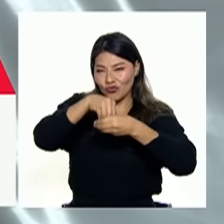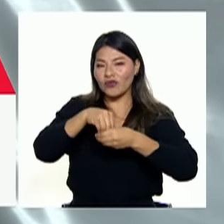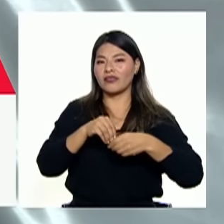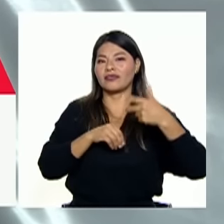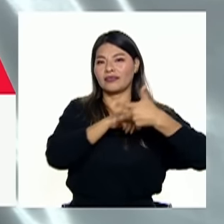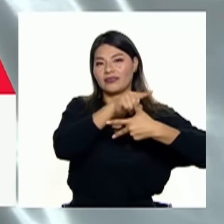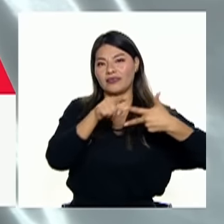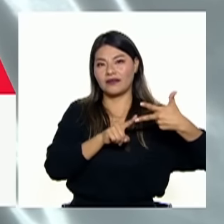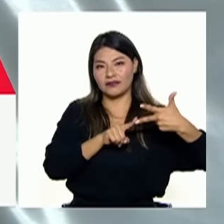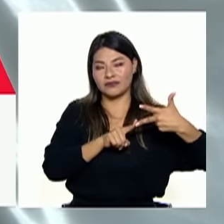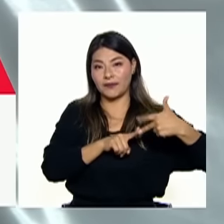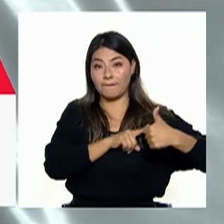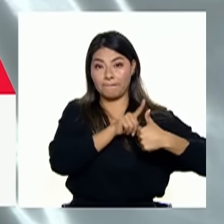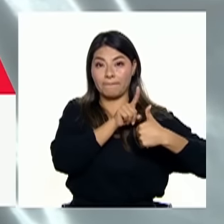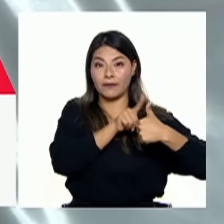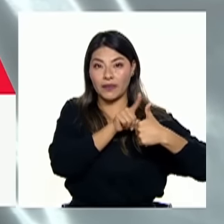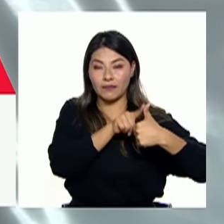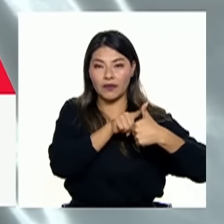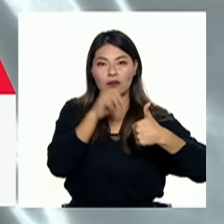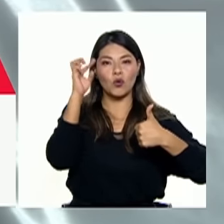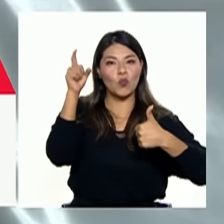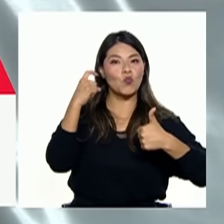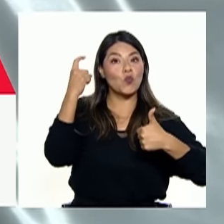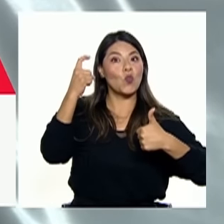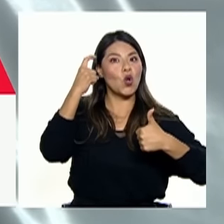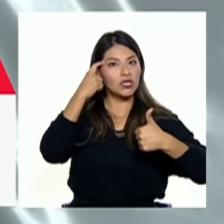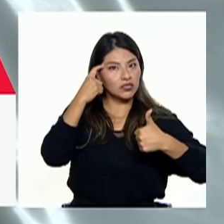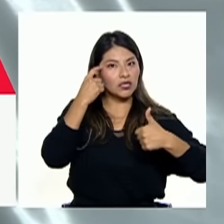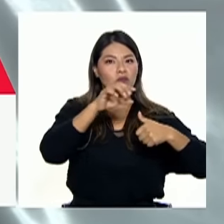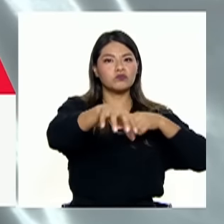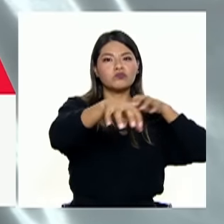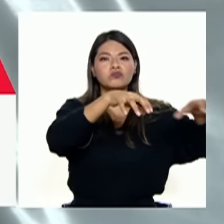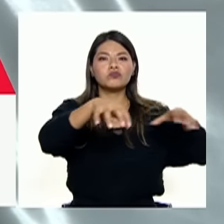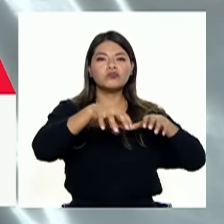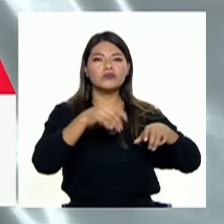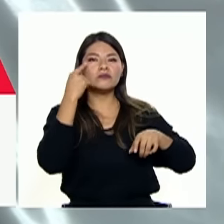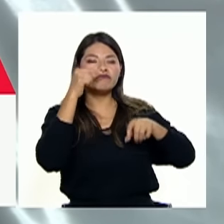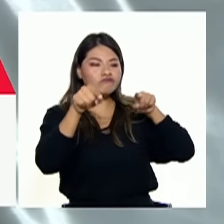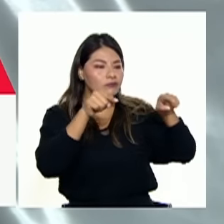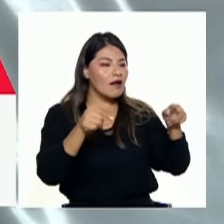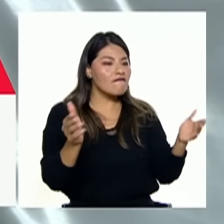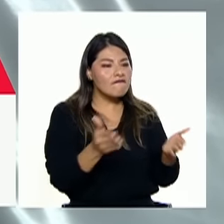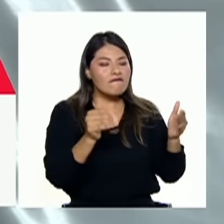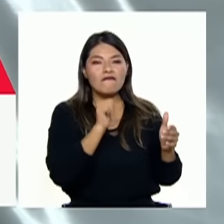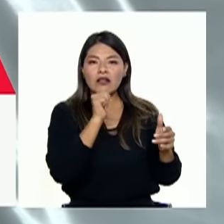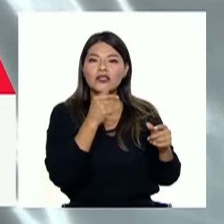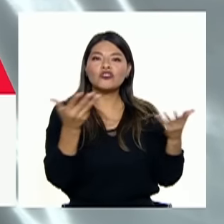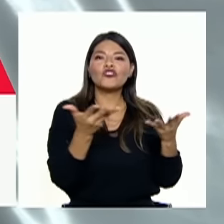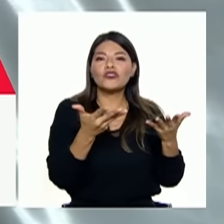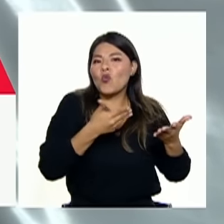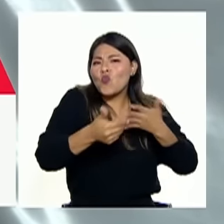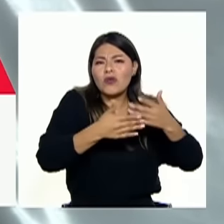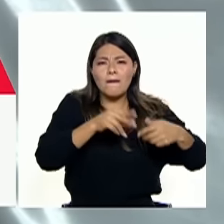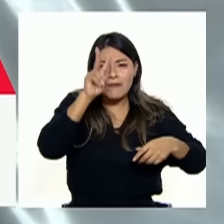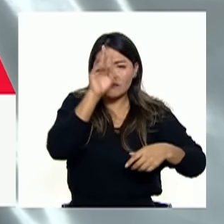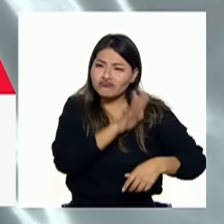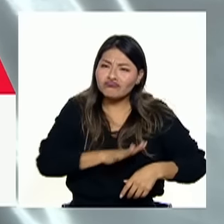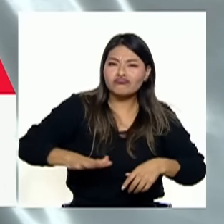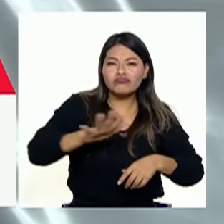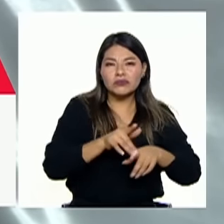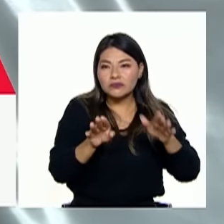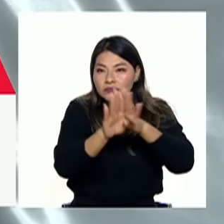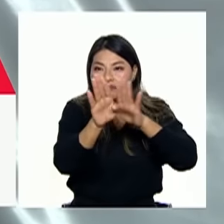Primero, generar políticas sectoriales que identifiquen e impulsen la manufactura donde tengamos grandes